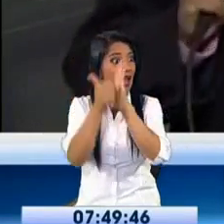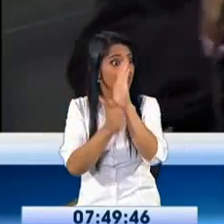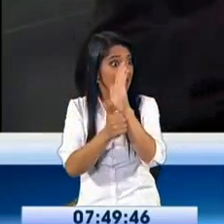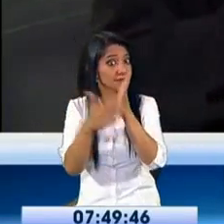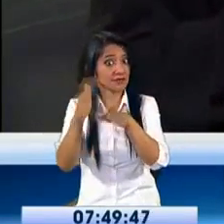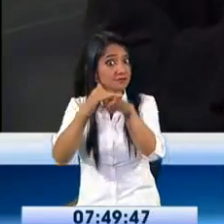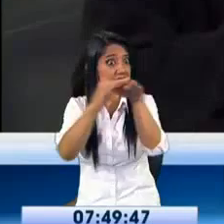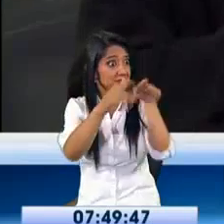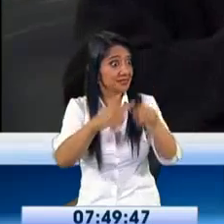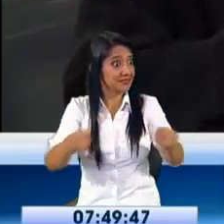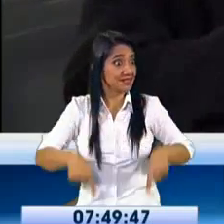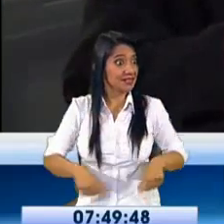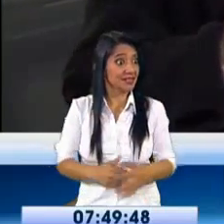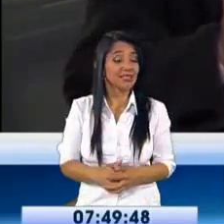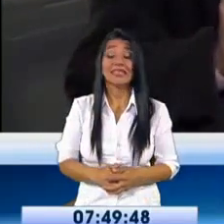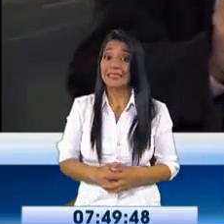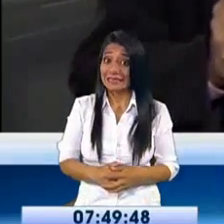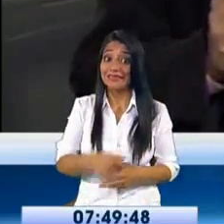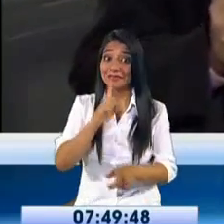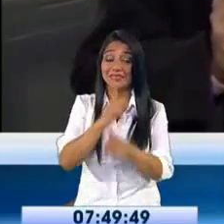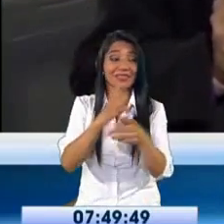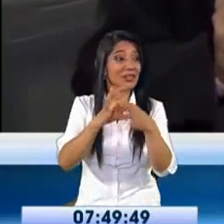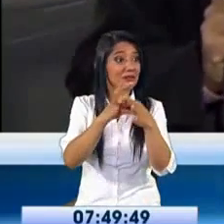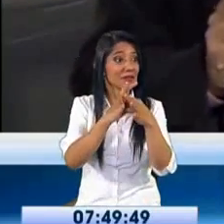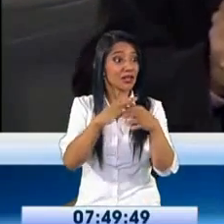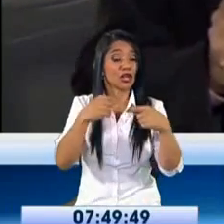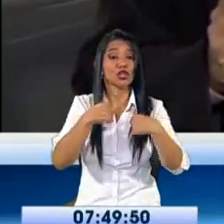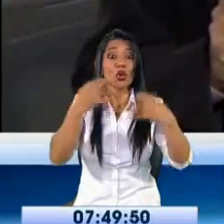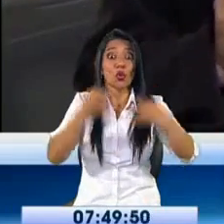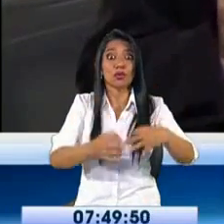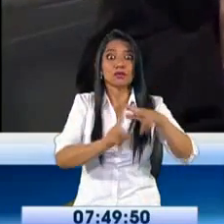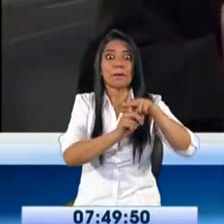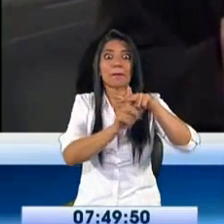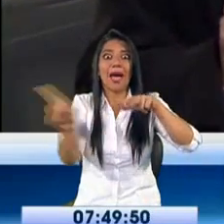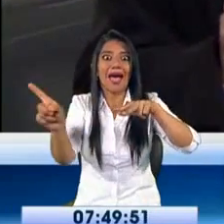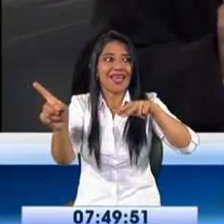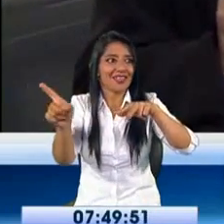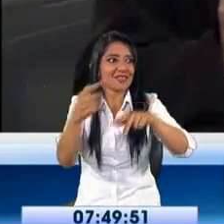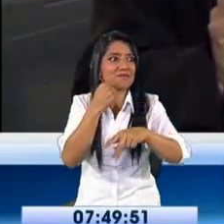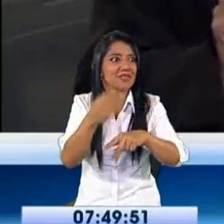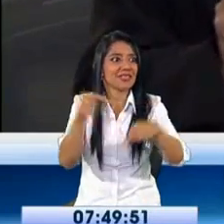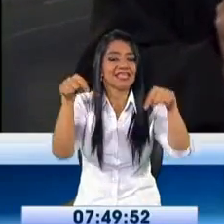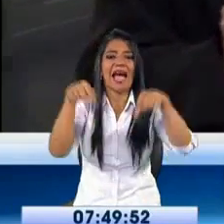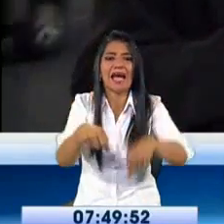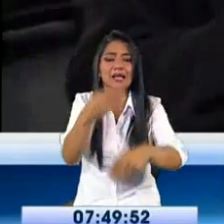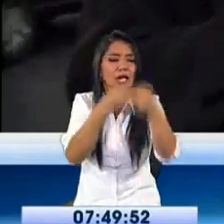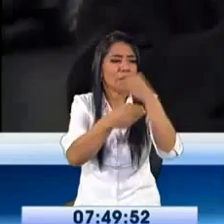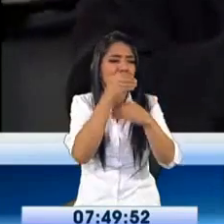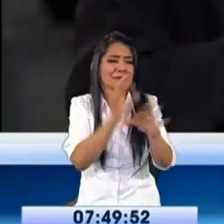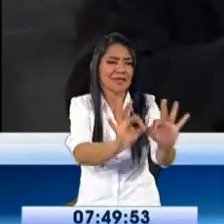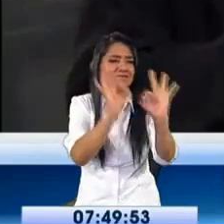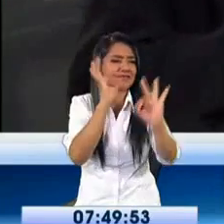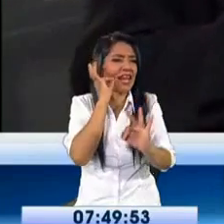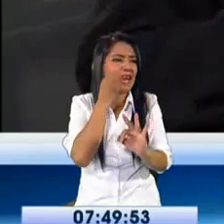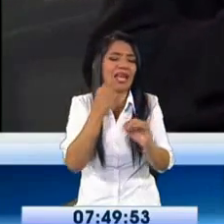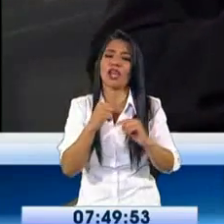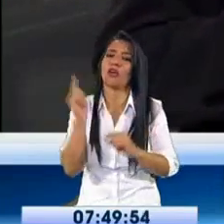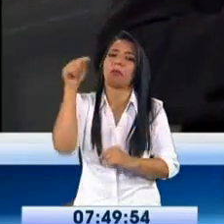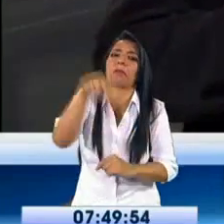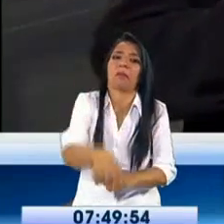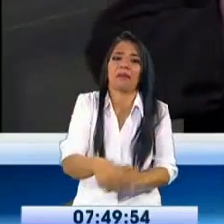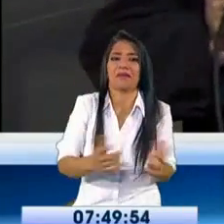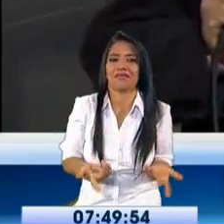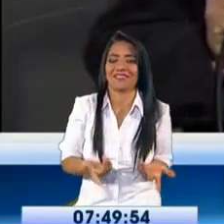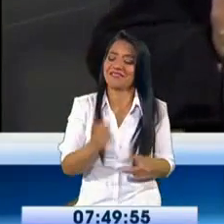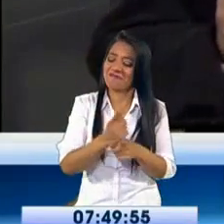Renan. Por supuesto, Alison, Berito. Bueno, yo me escapé porque aquí dijeron que hay buena comida y me vine. Así que vamos a tener